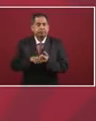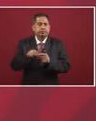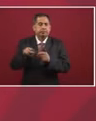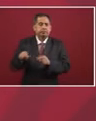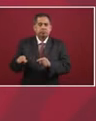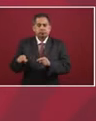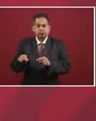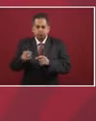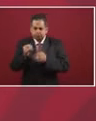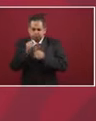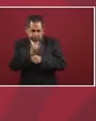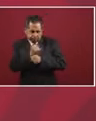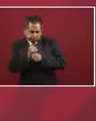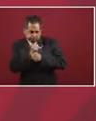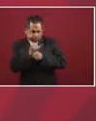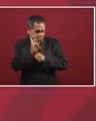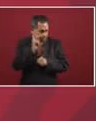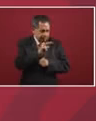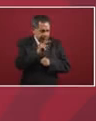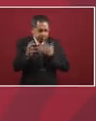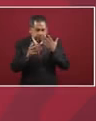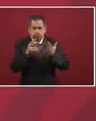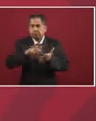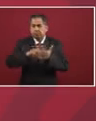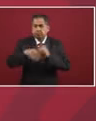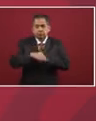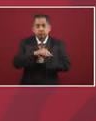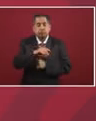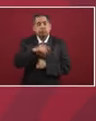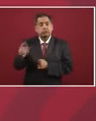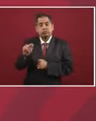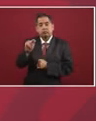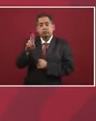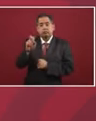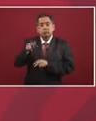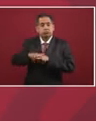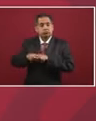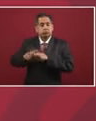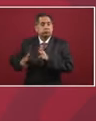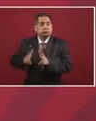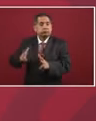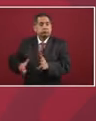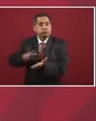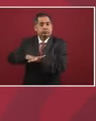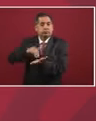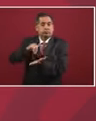el estudio del proyecto de ingeniería básica para el Tren Maya, pero